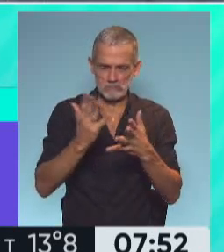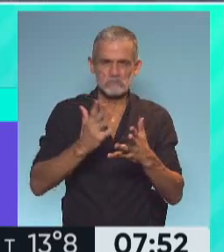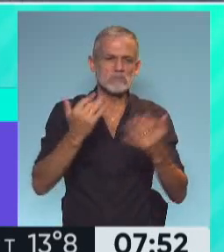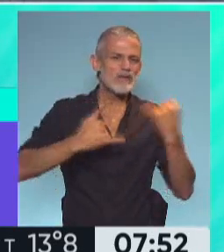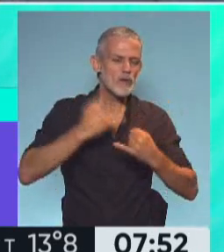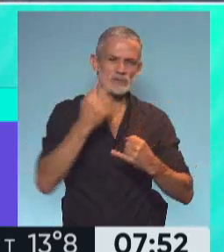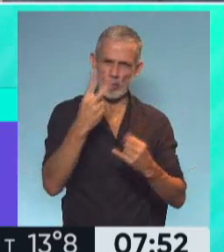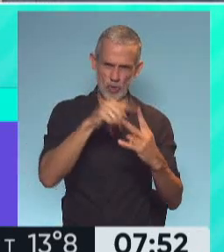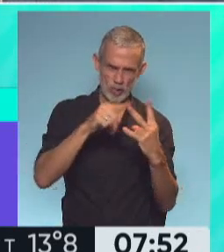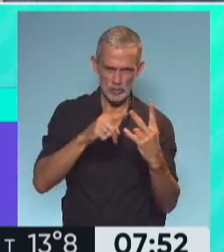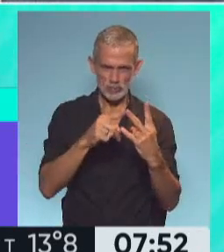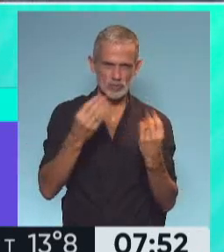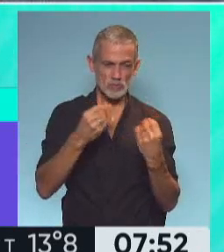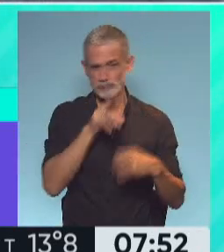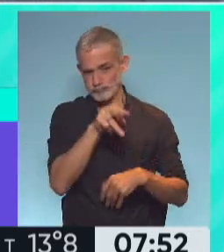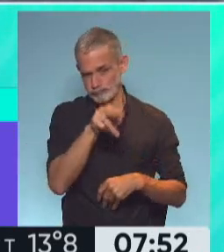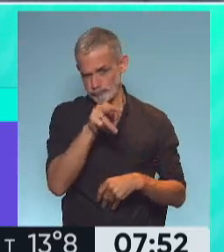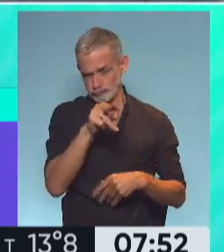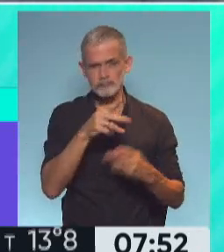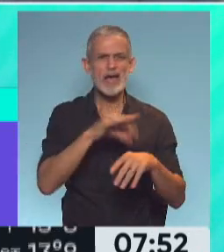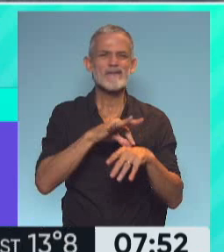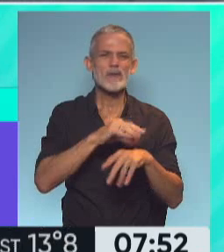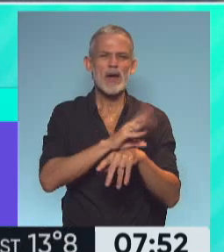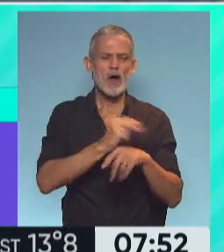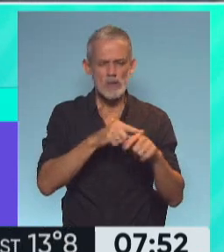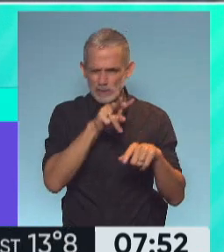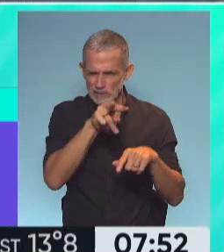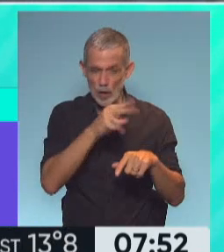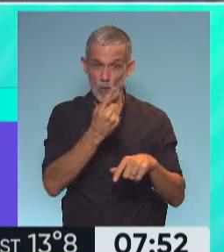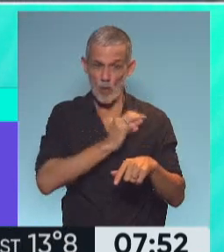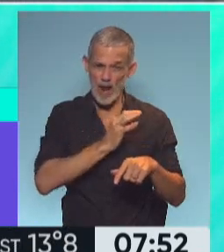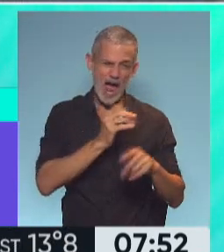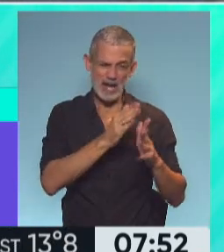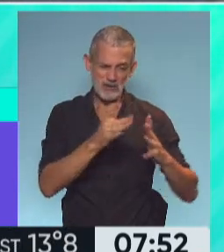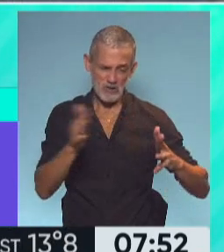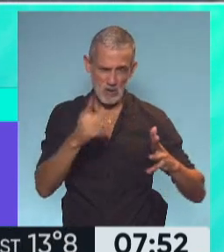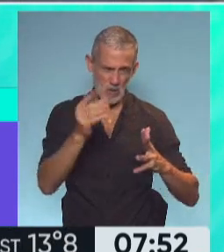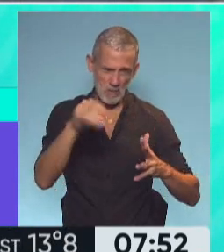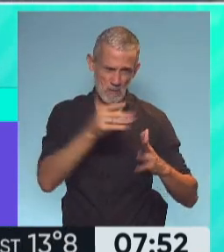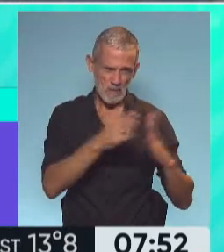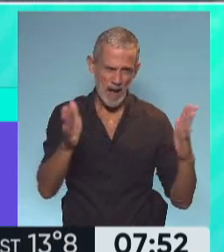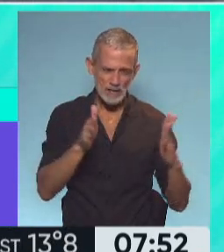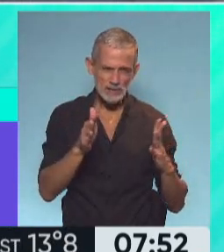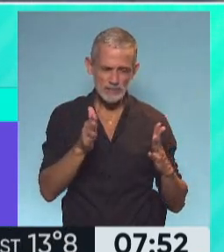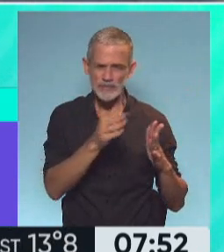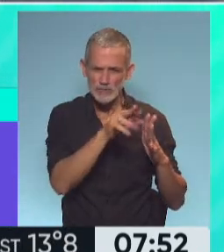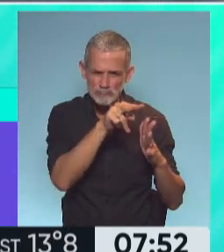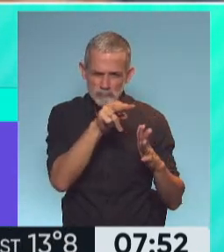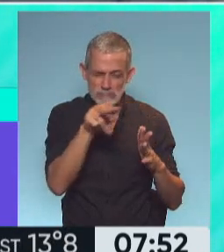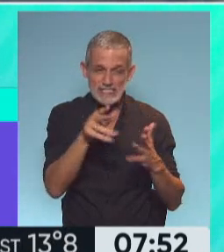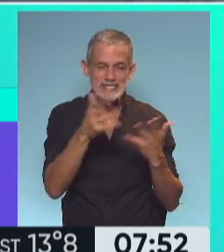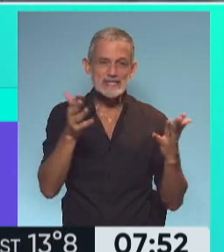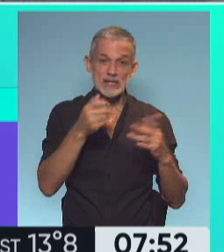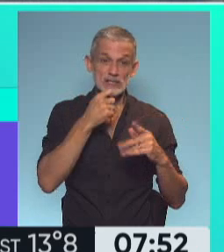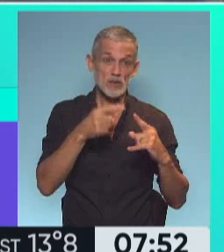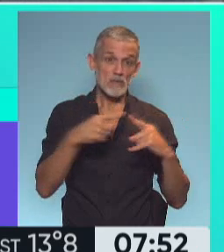información. Una es la evolución propia de la enfermedad. Pensemos que estamos a 1 año y un par de meses de los primeros casos. O sea que si esto se